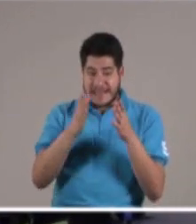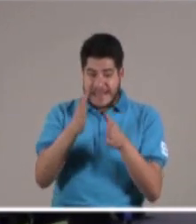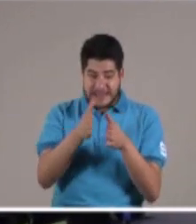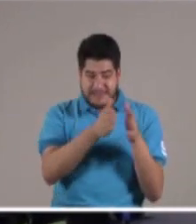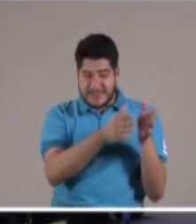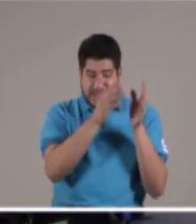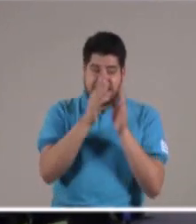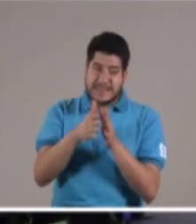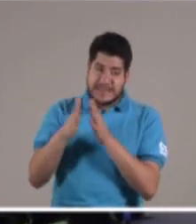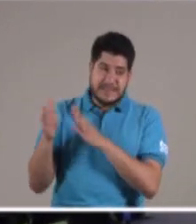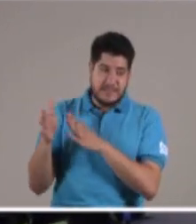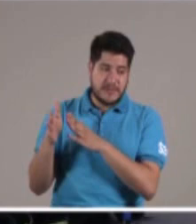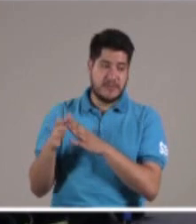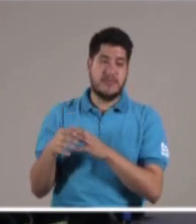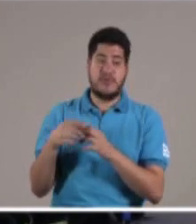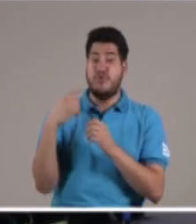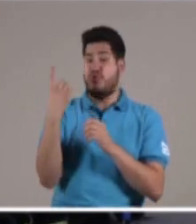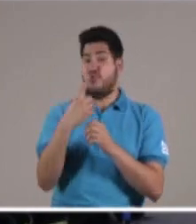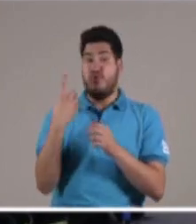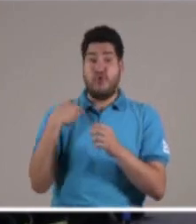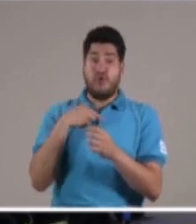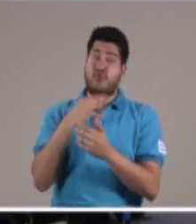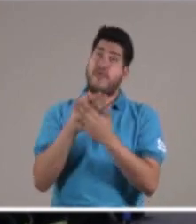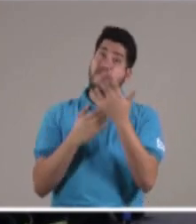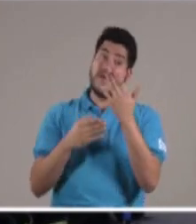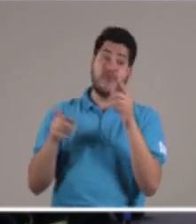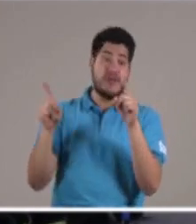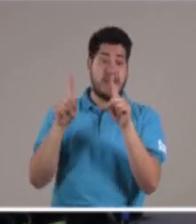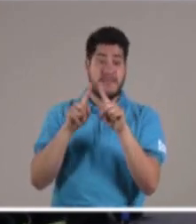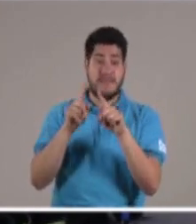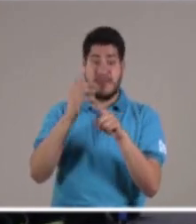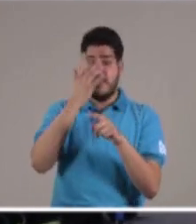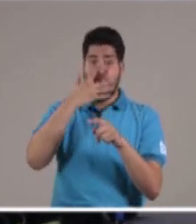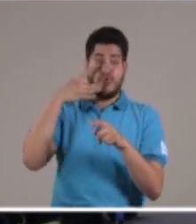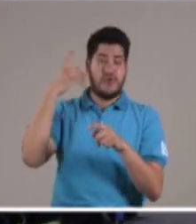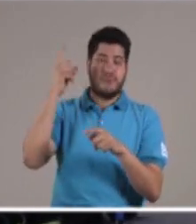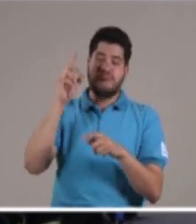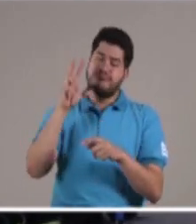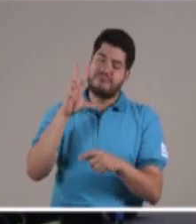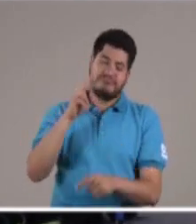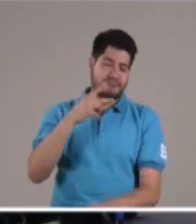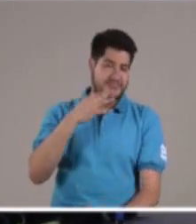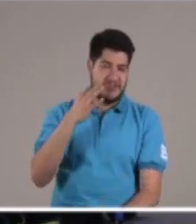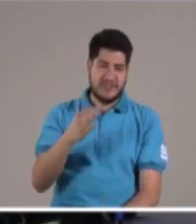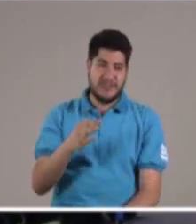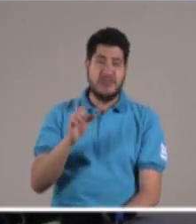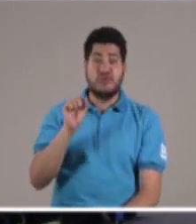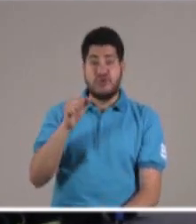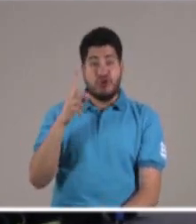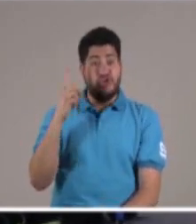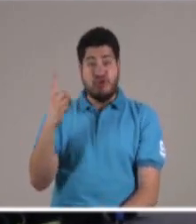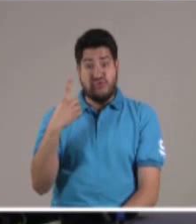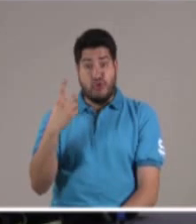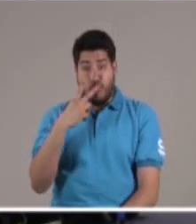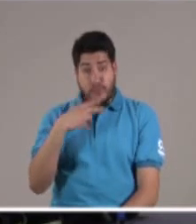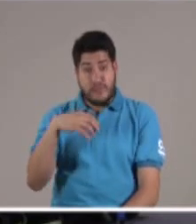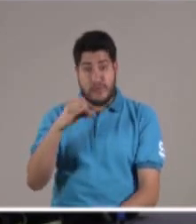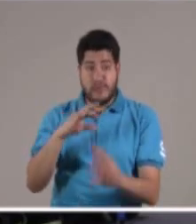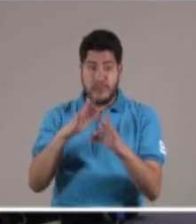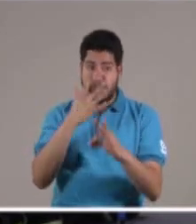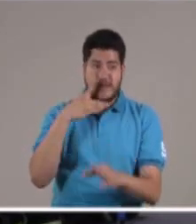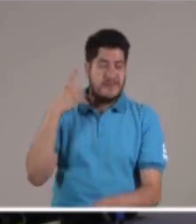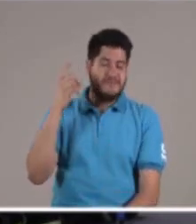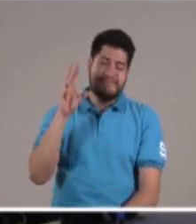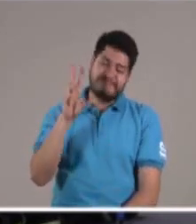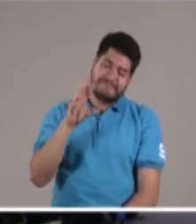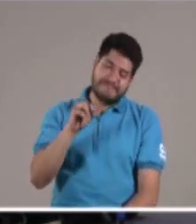no pero todos vamos al mismo Dios No no es cierto papaíto No es cierto bien pero es que todos somos hijos de Dios no no